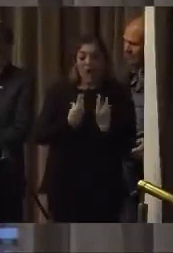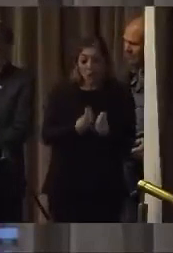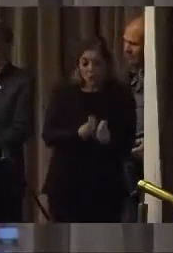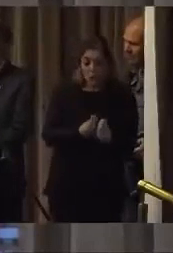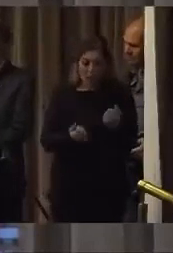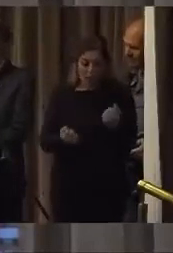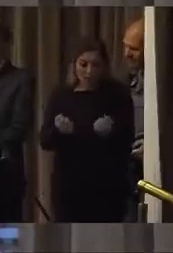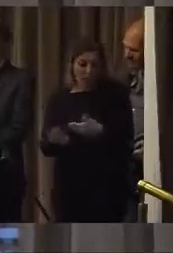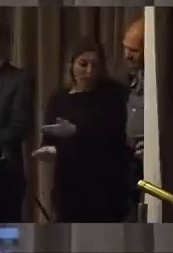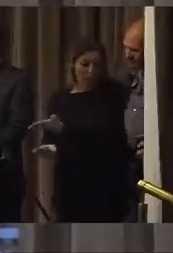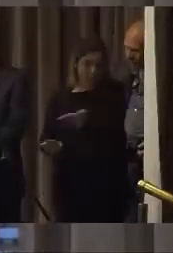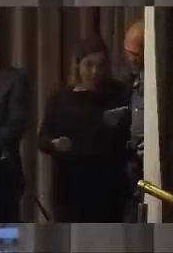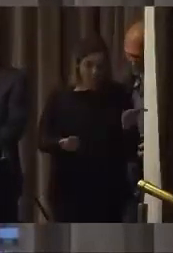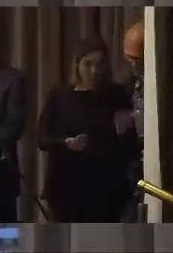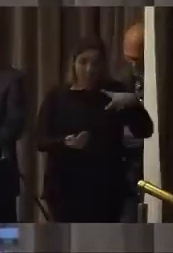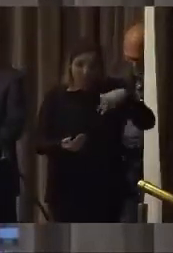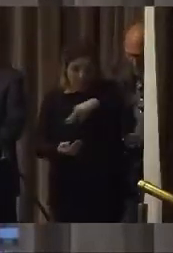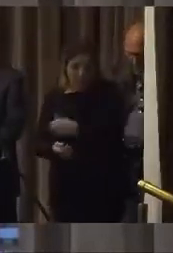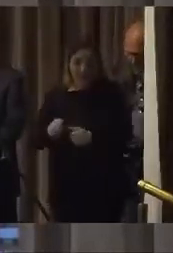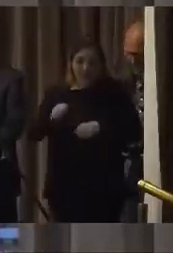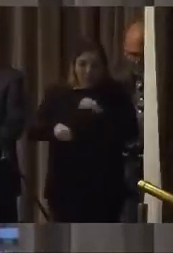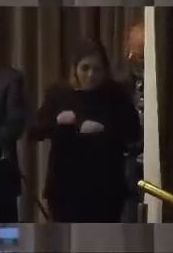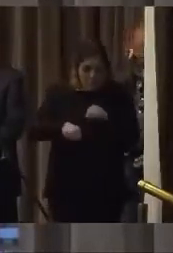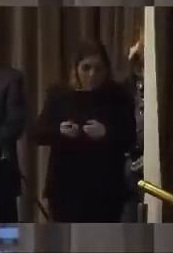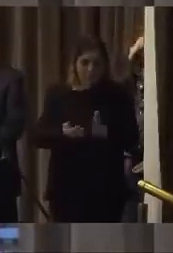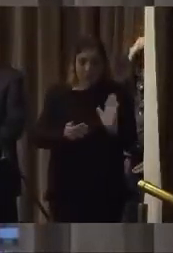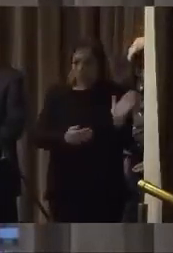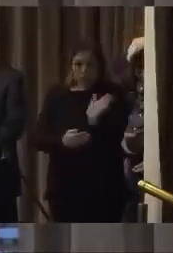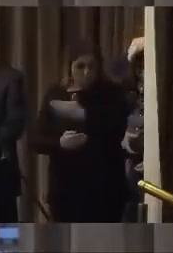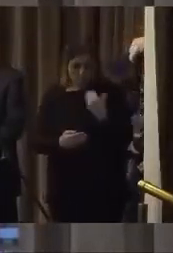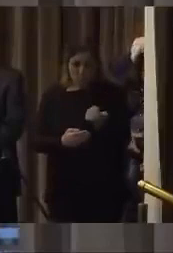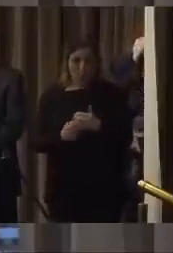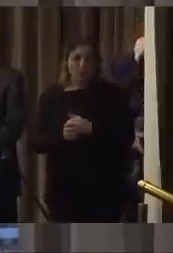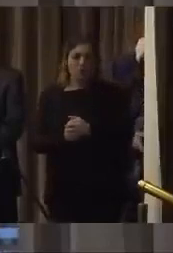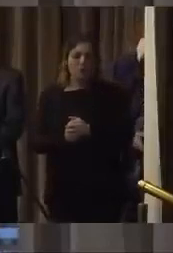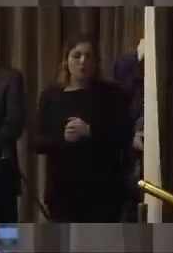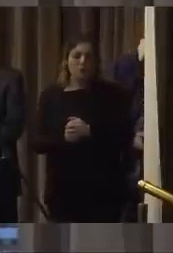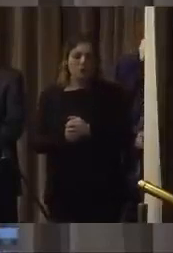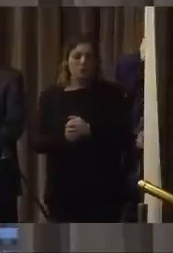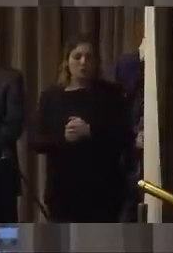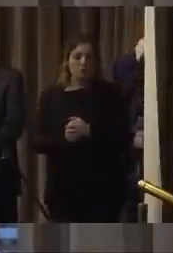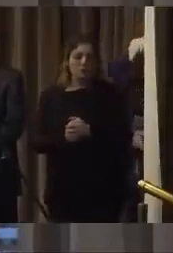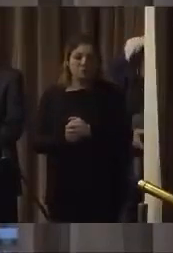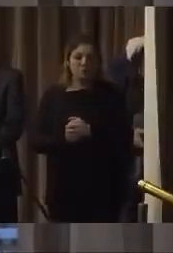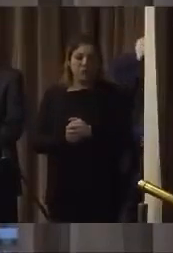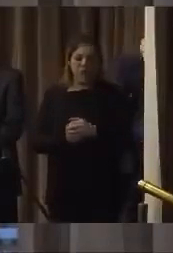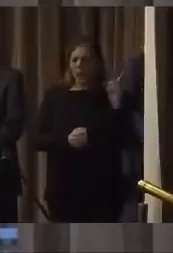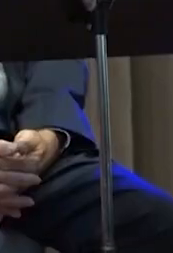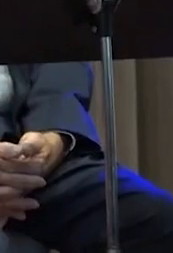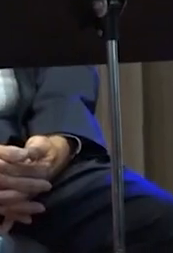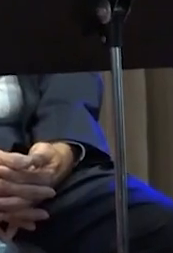fundamentalmente tenga en cuenta la mejora de la fluidez, solución de puntos conflictivos y mejora en la